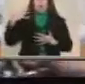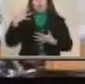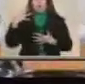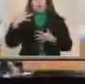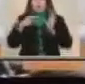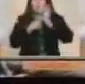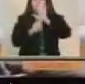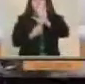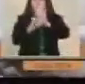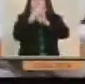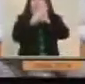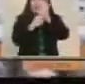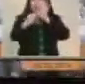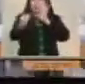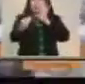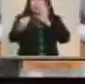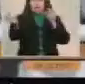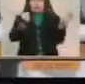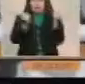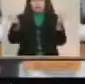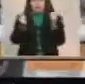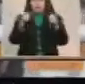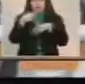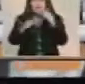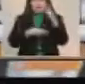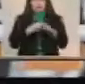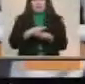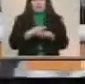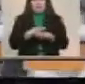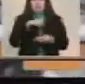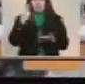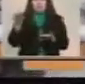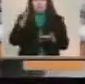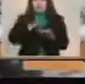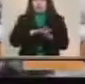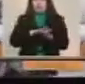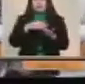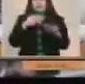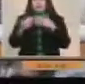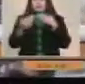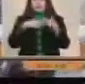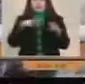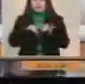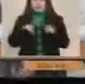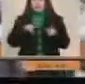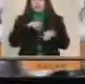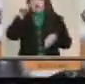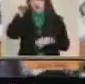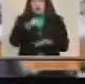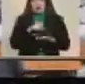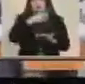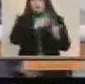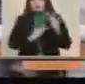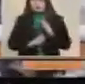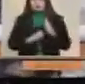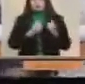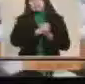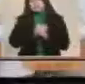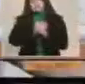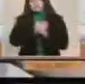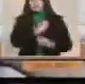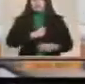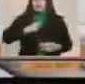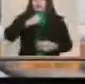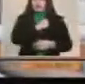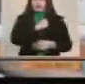seguir el ejemplo que Mérida ha dado eh A pesar de estos fallecidos que lamentamos y estamos aquí lamentando estos estudiantes que han fallecido por culpa de la